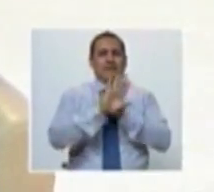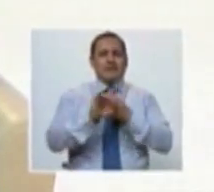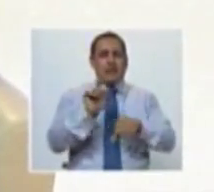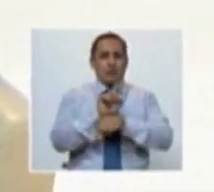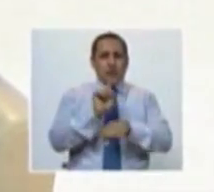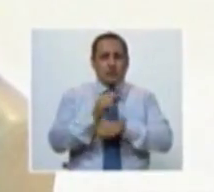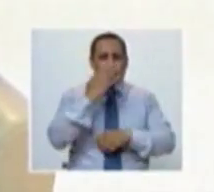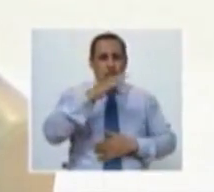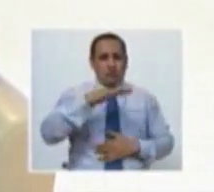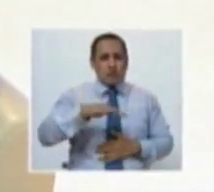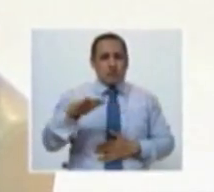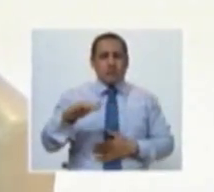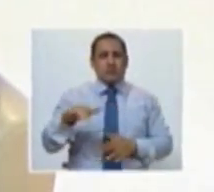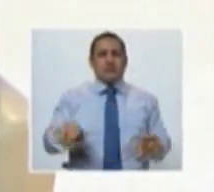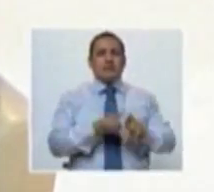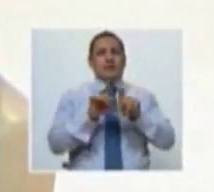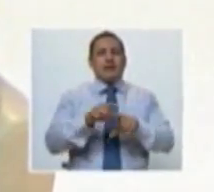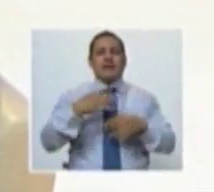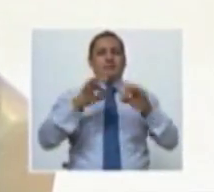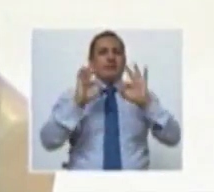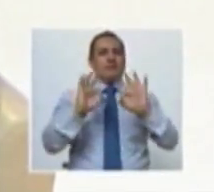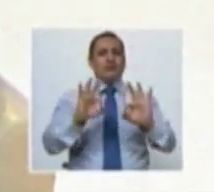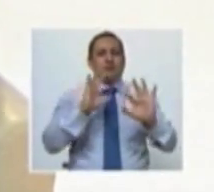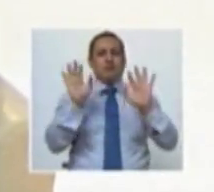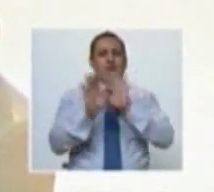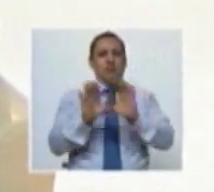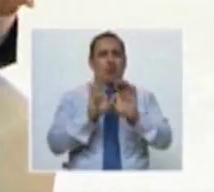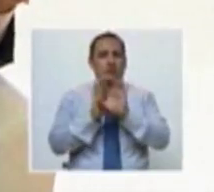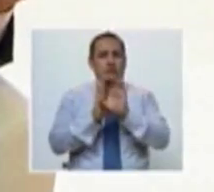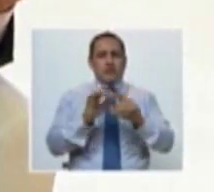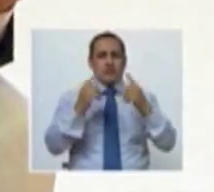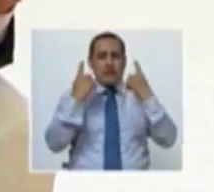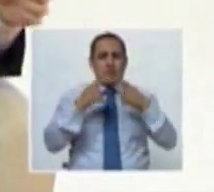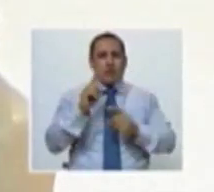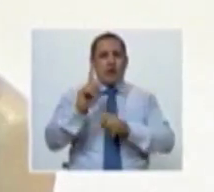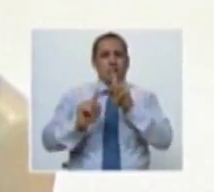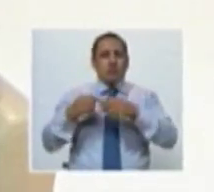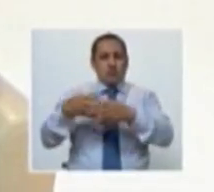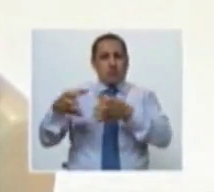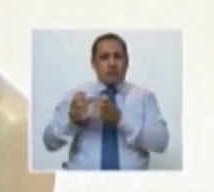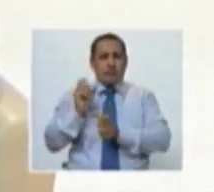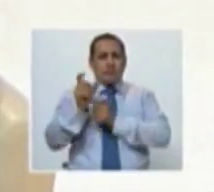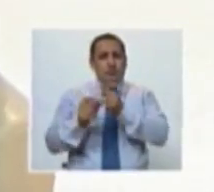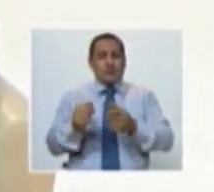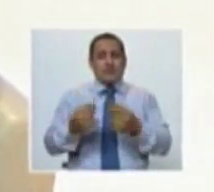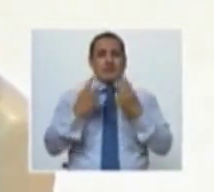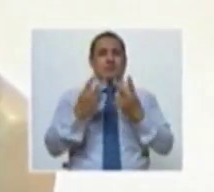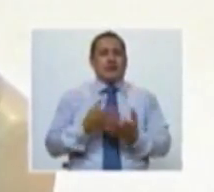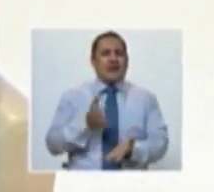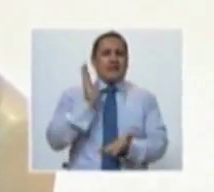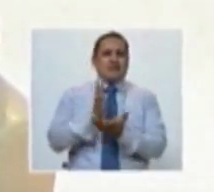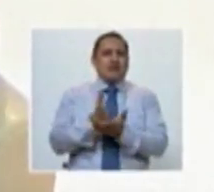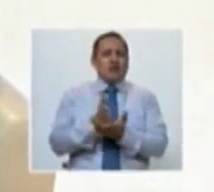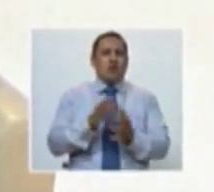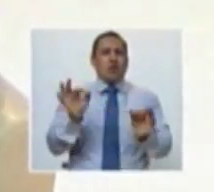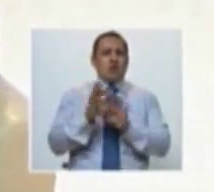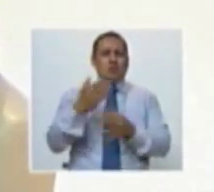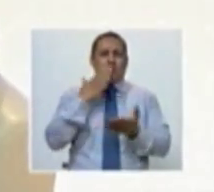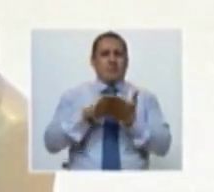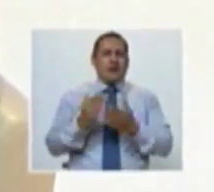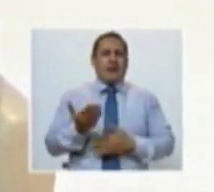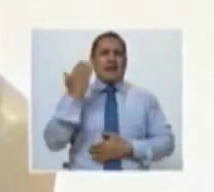de los niños es perfectamente constitucional que a determinadas personas sobre las cuales pesa sentencia sobre un delito